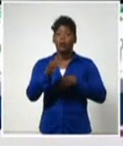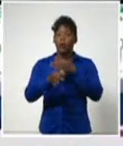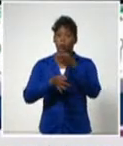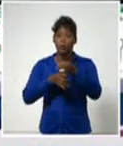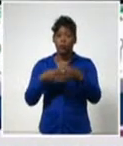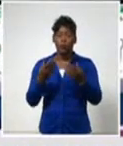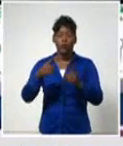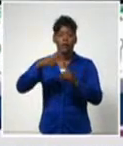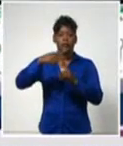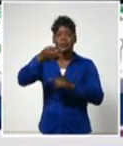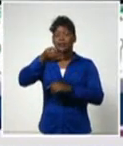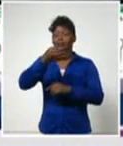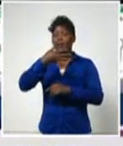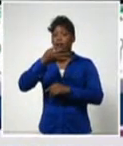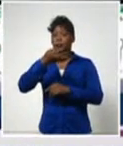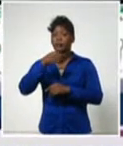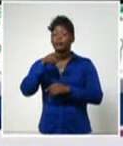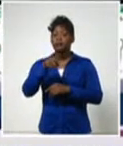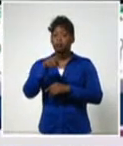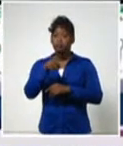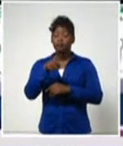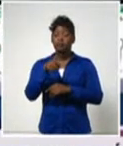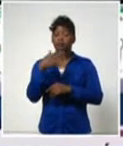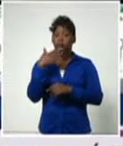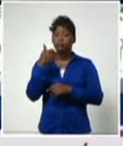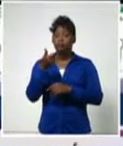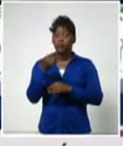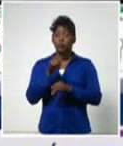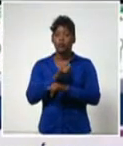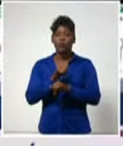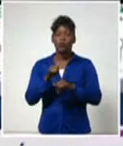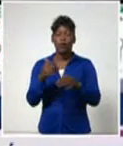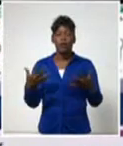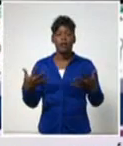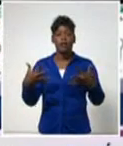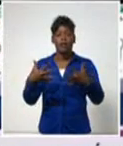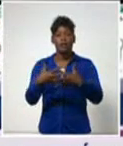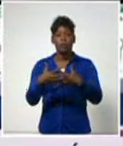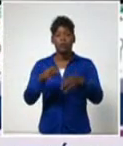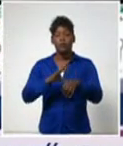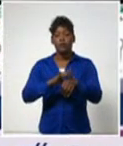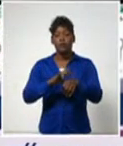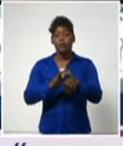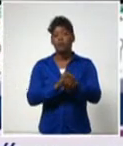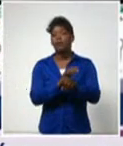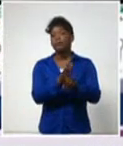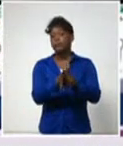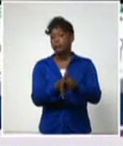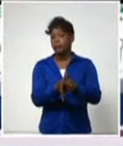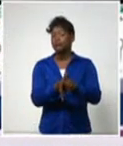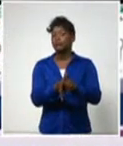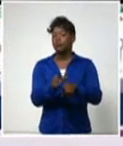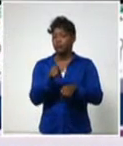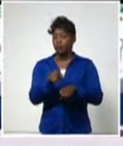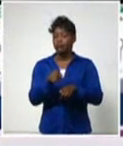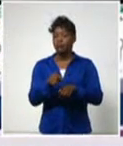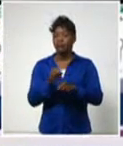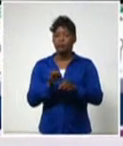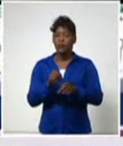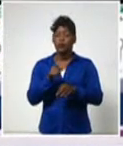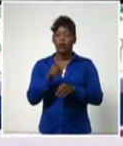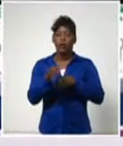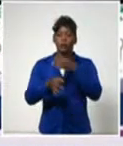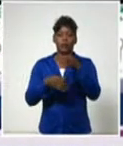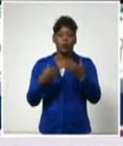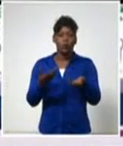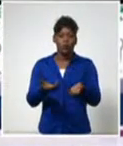un esteroide que forma parte del protocolo de tratamiento a los pacientes con la COVID-19 en Cuba. A partir de un estudio que